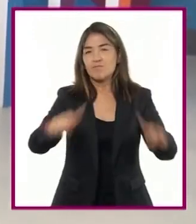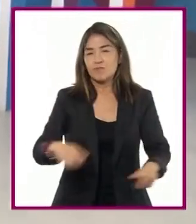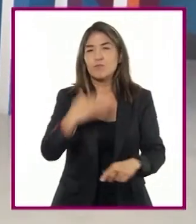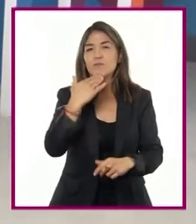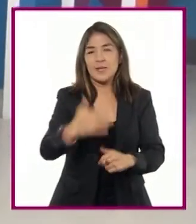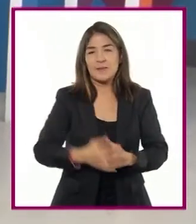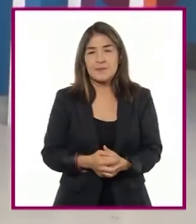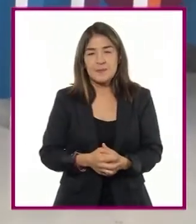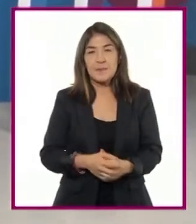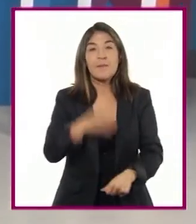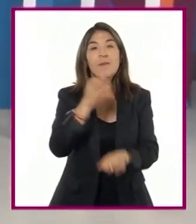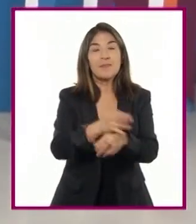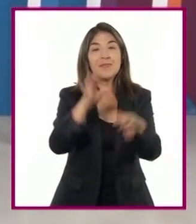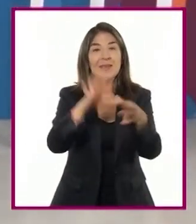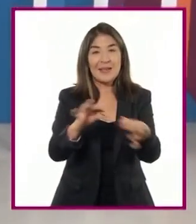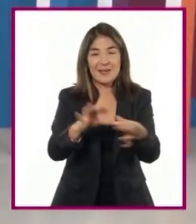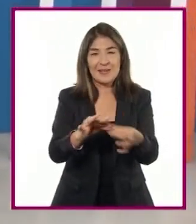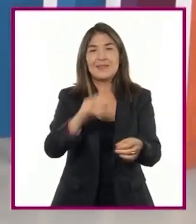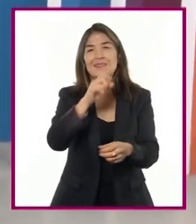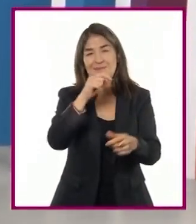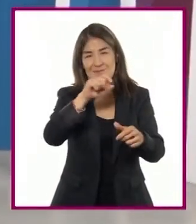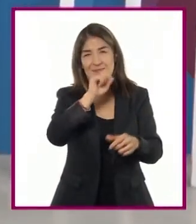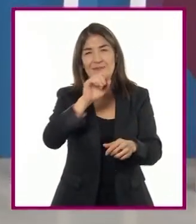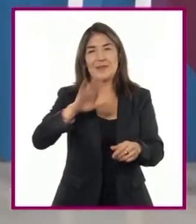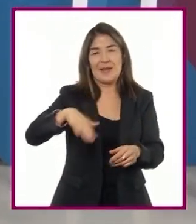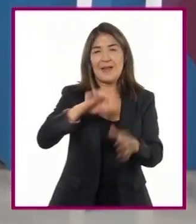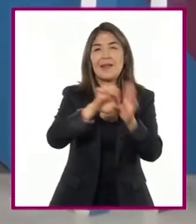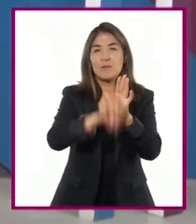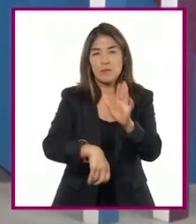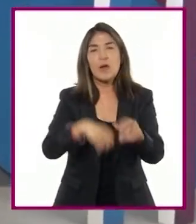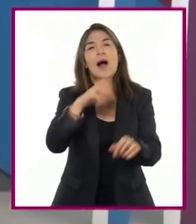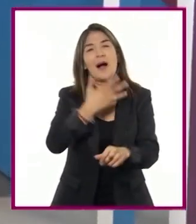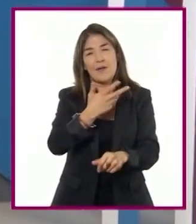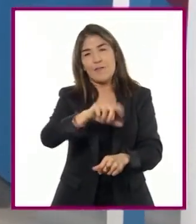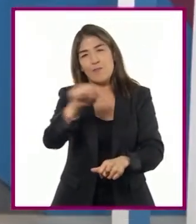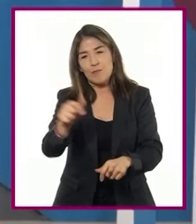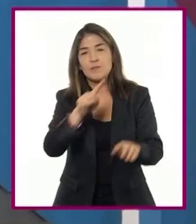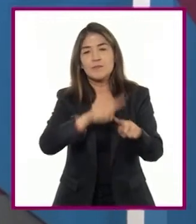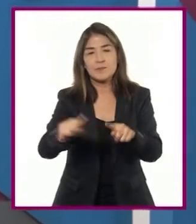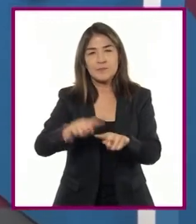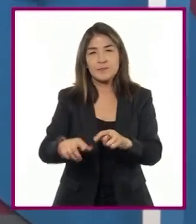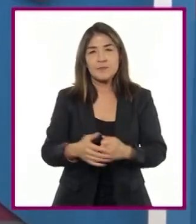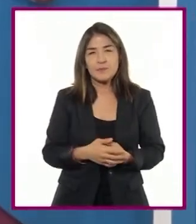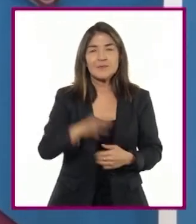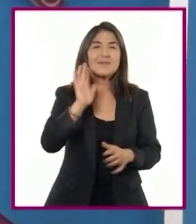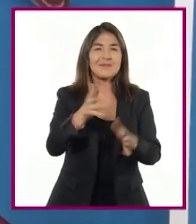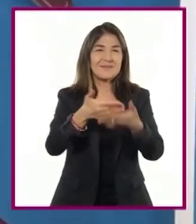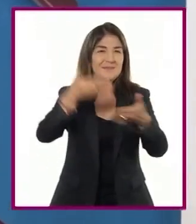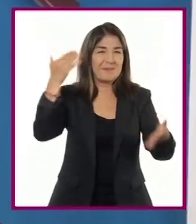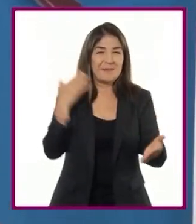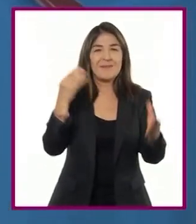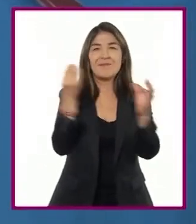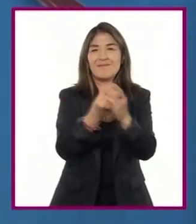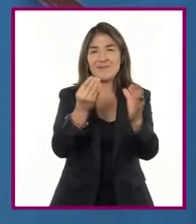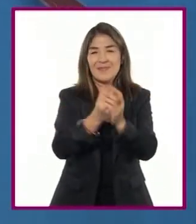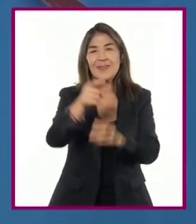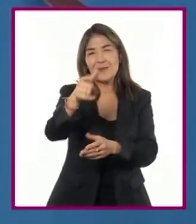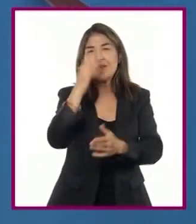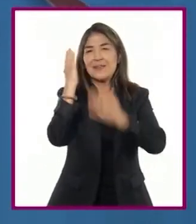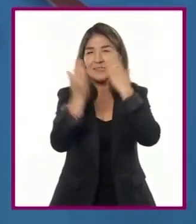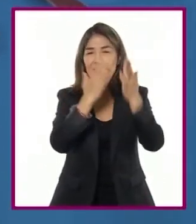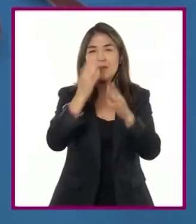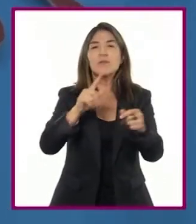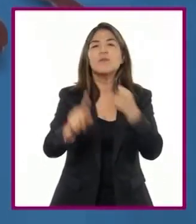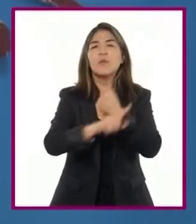Además del ejemplo mencionado, existen otros conflictos en la vida cotidiana. Como ya hemos estudiado en sesiones anteriores, los conflictos